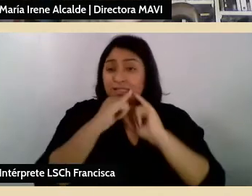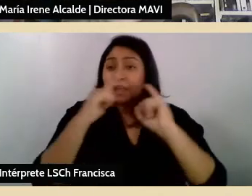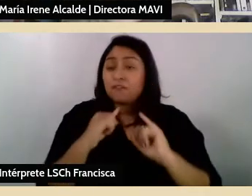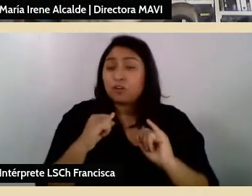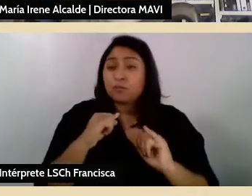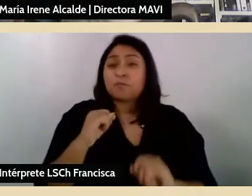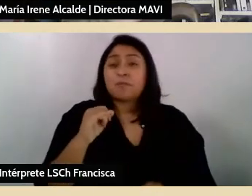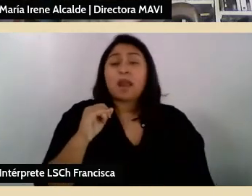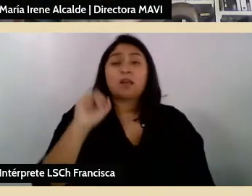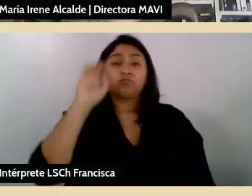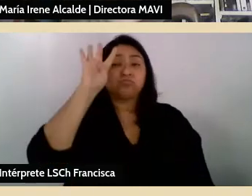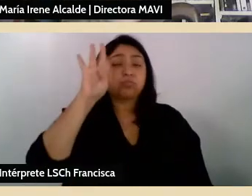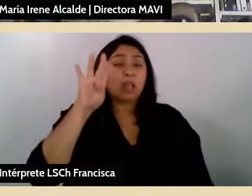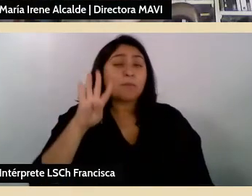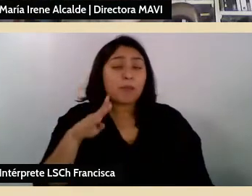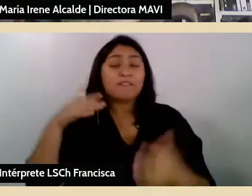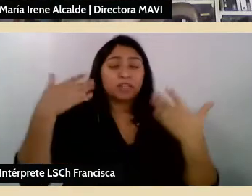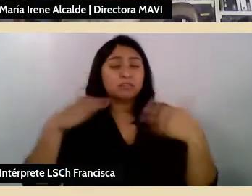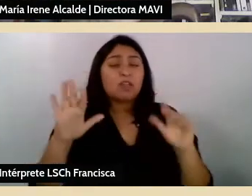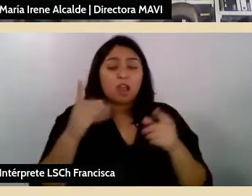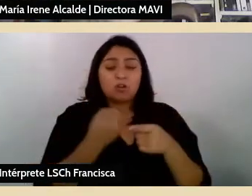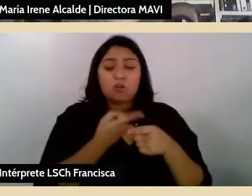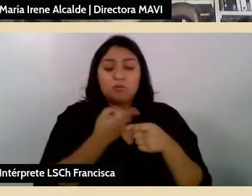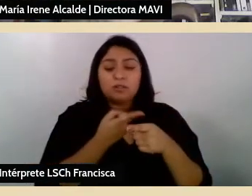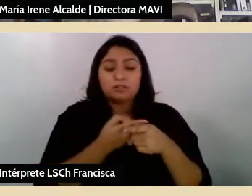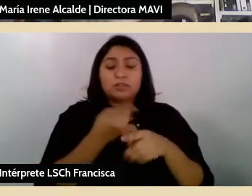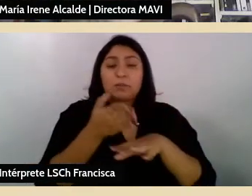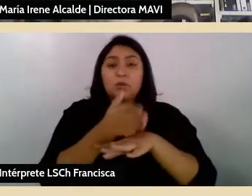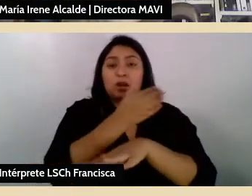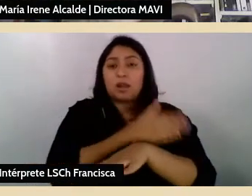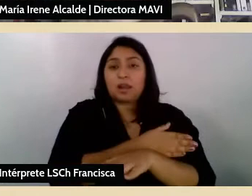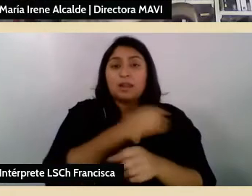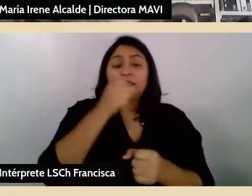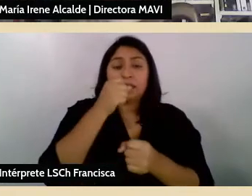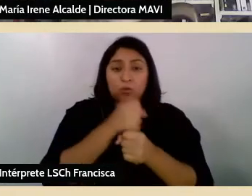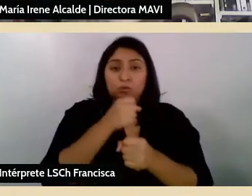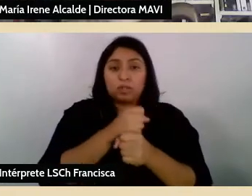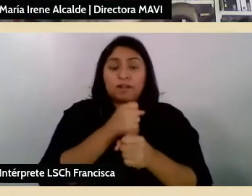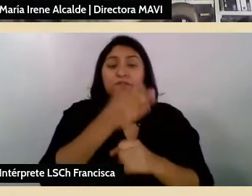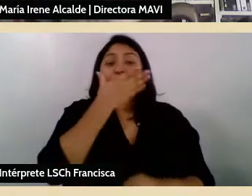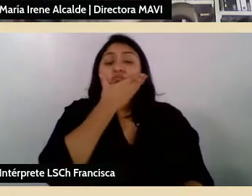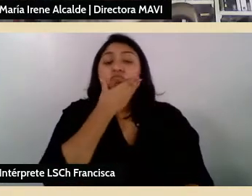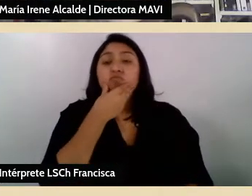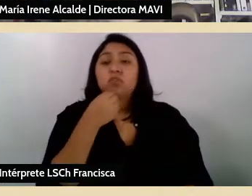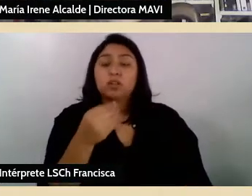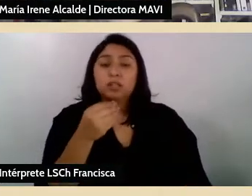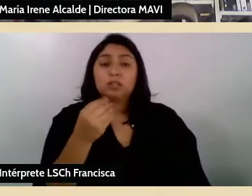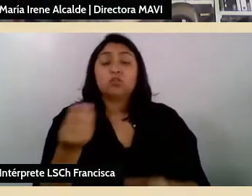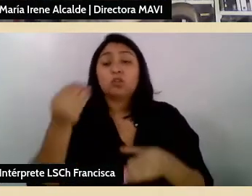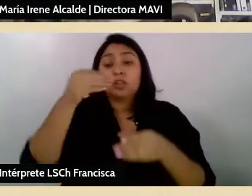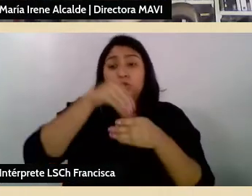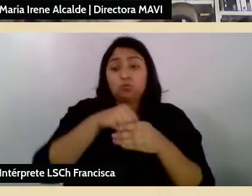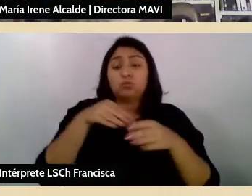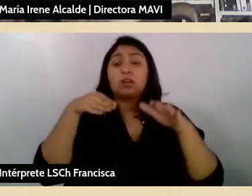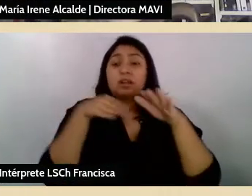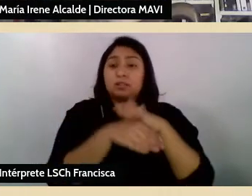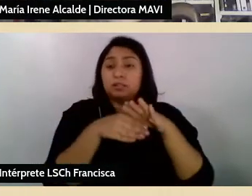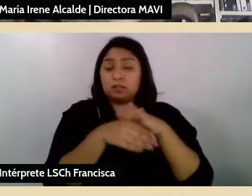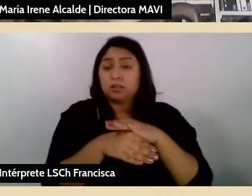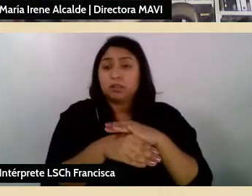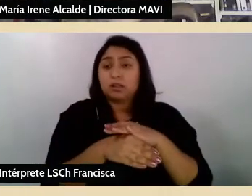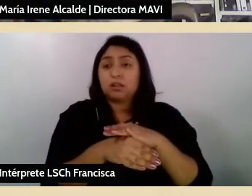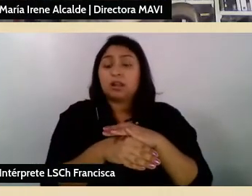habíamos conversado anteriormente, ha hecho un trabajo maravilloso de inclusión y accesibilidad, incorporando